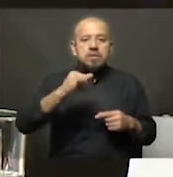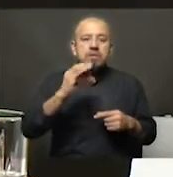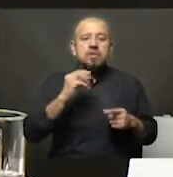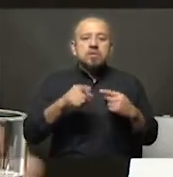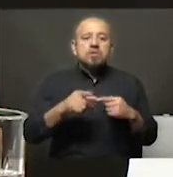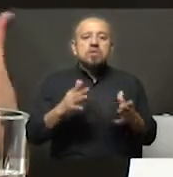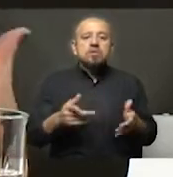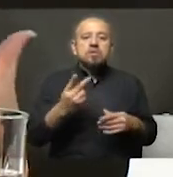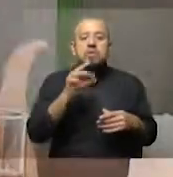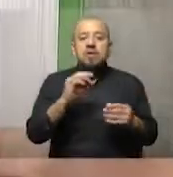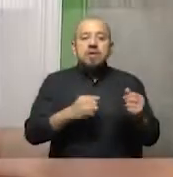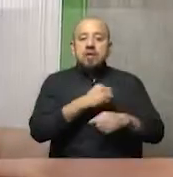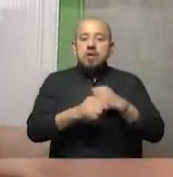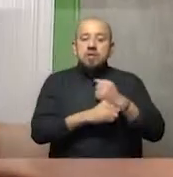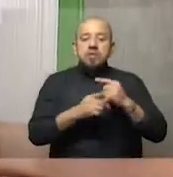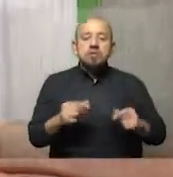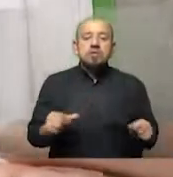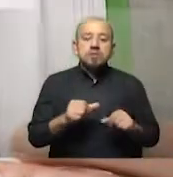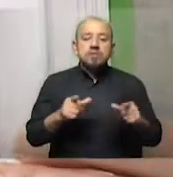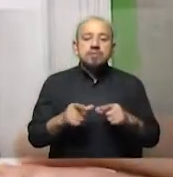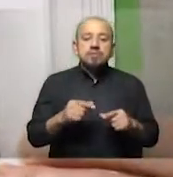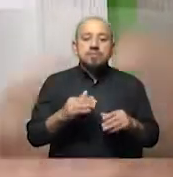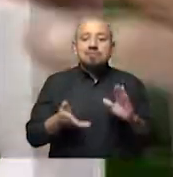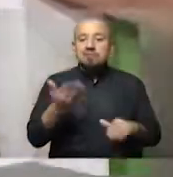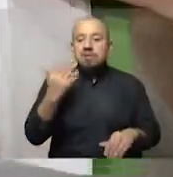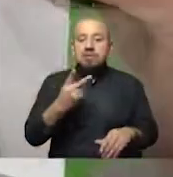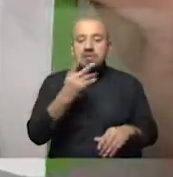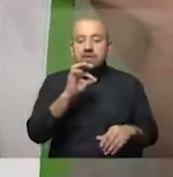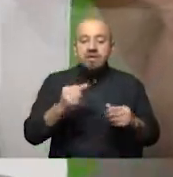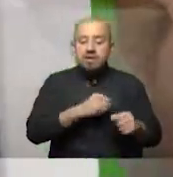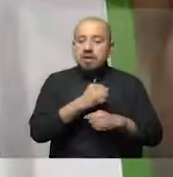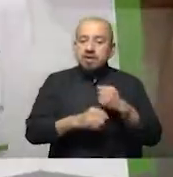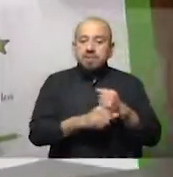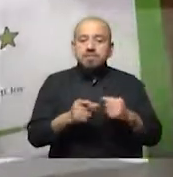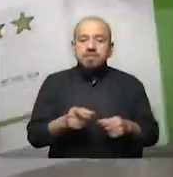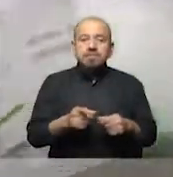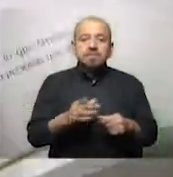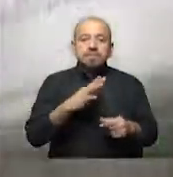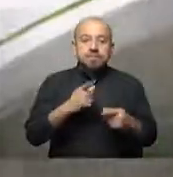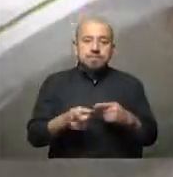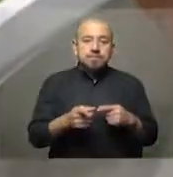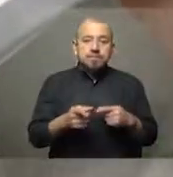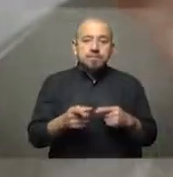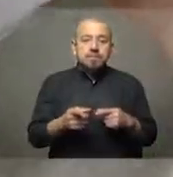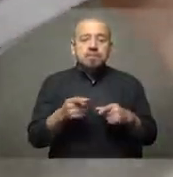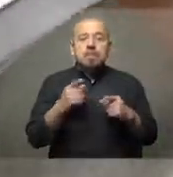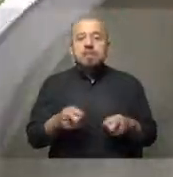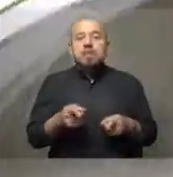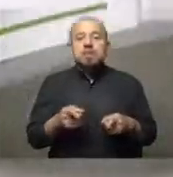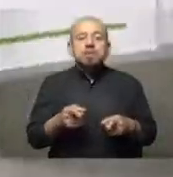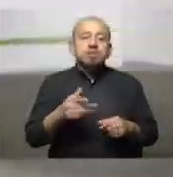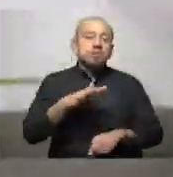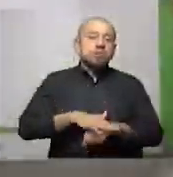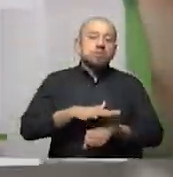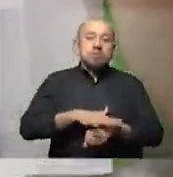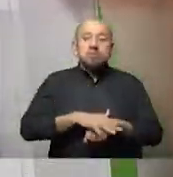ese los hizo para el libro a mi madre hace más de 20 años estaban ahí y bueno y este y en un momento